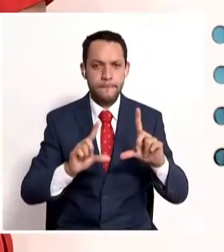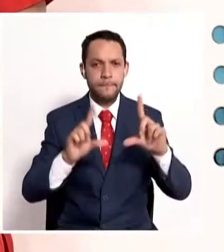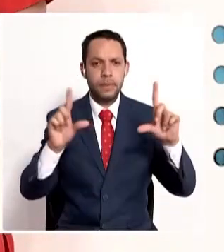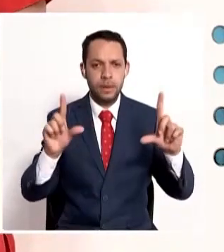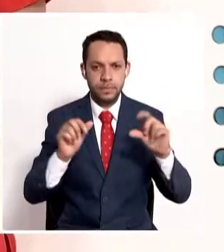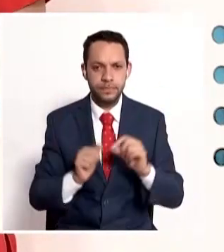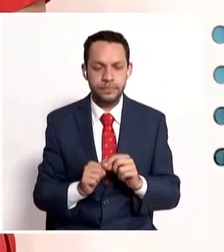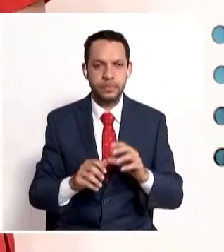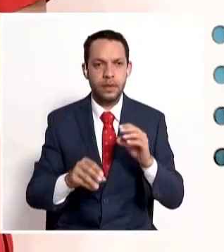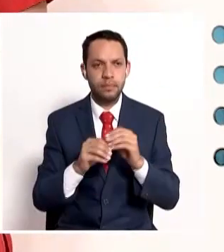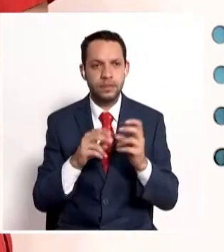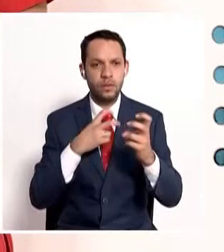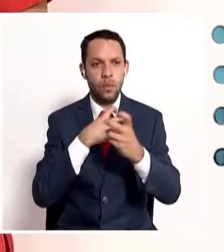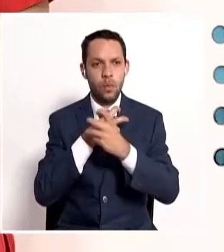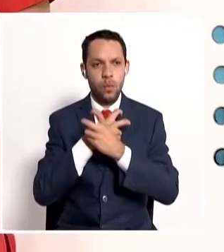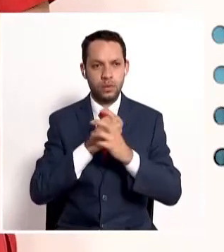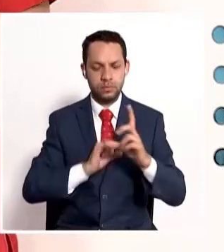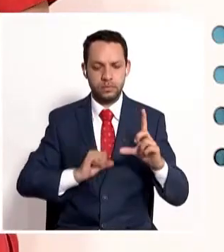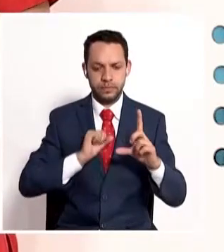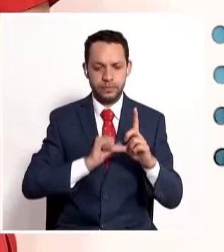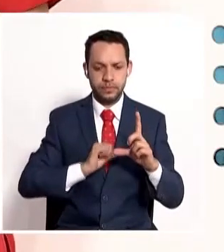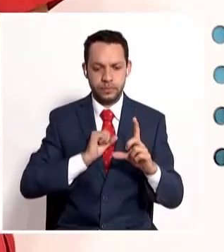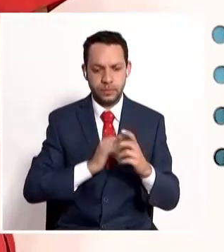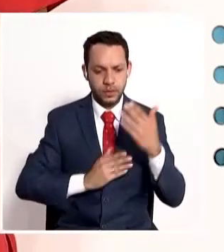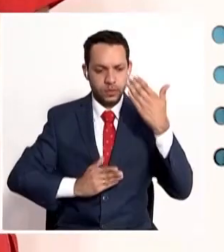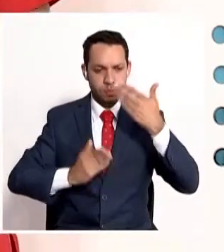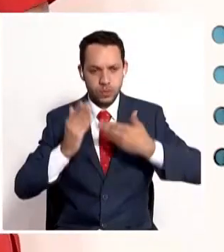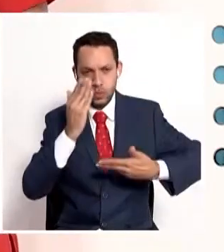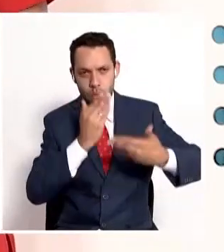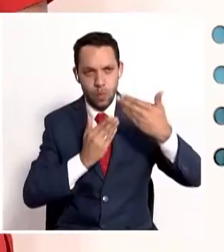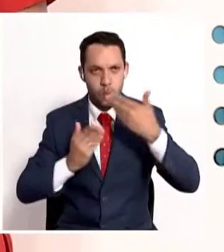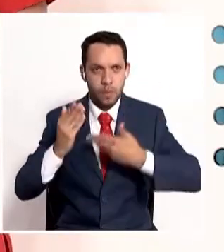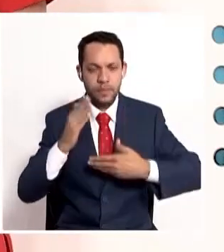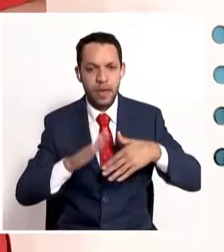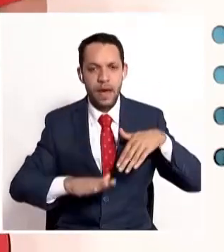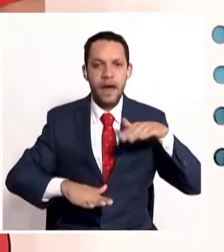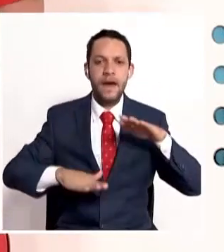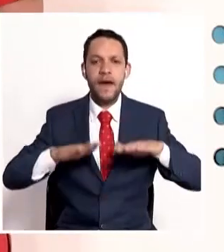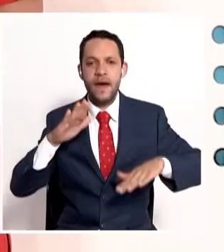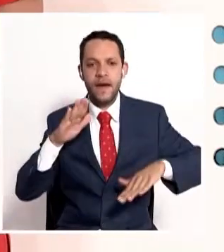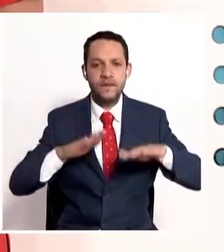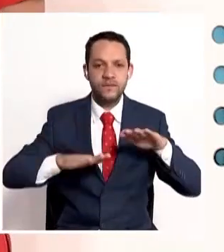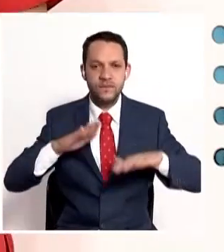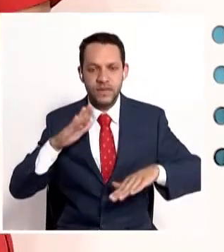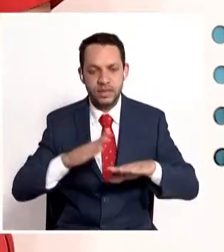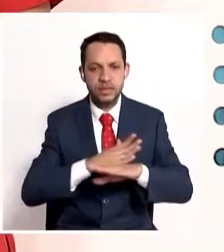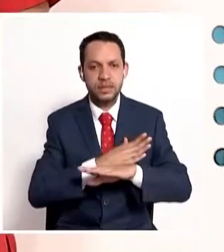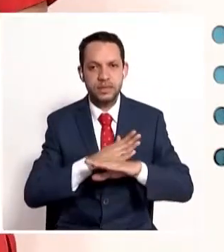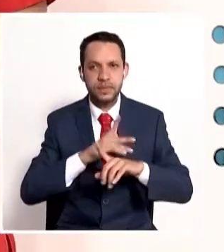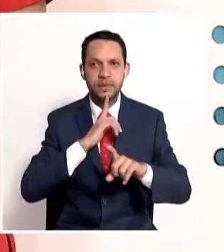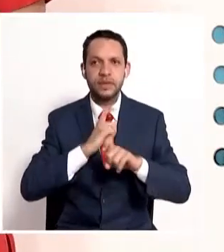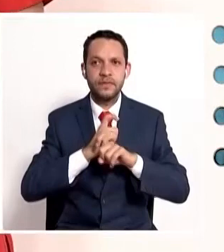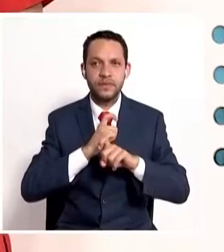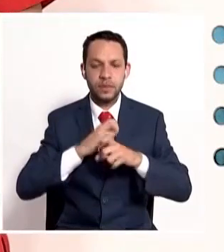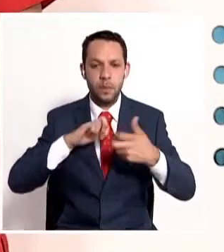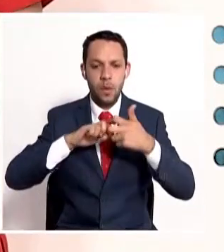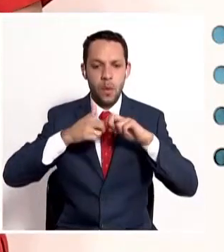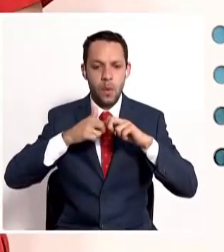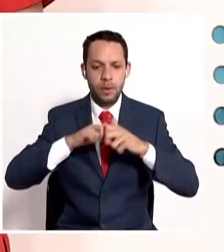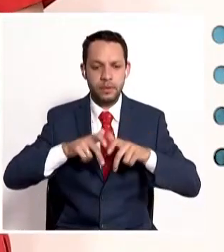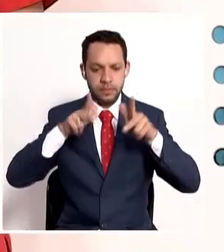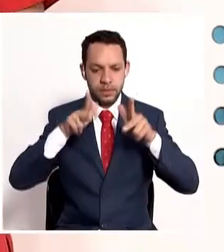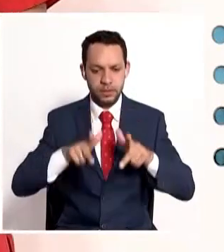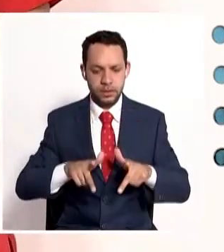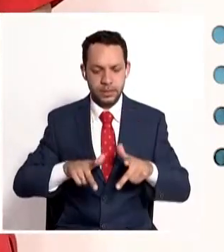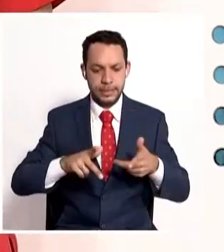las radiografías que nos hagan una valoración funcional porque a veces pasa que hay artrosis muy avanzadas pero la persona es funcional y tiene